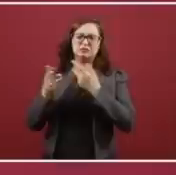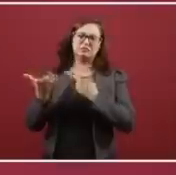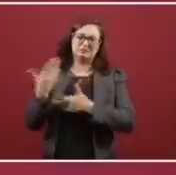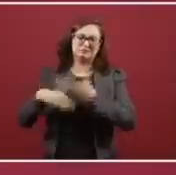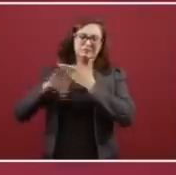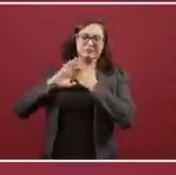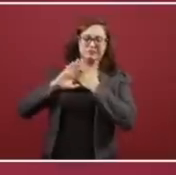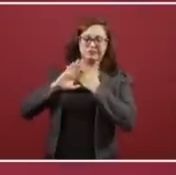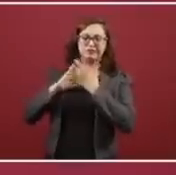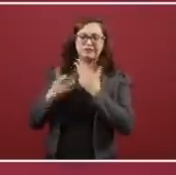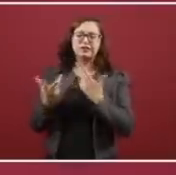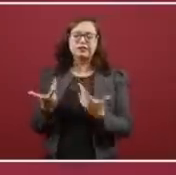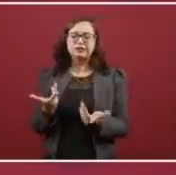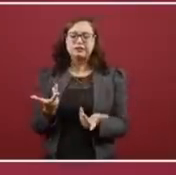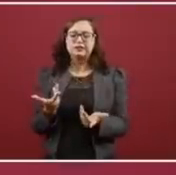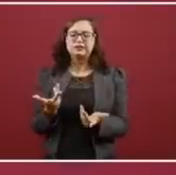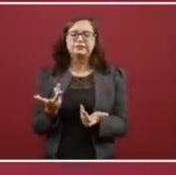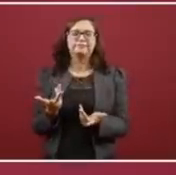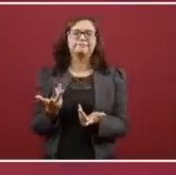s